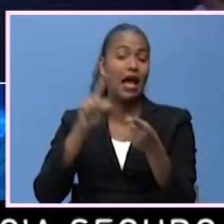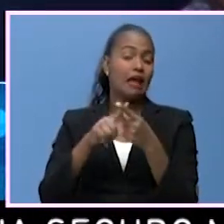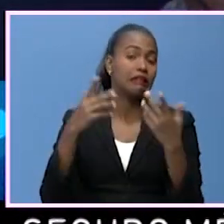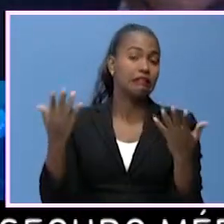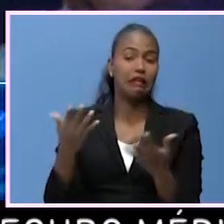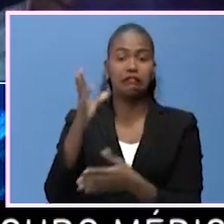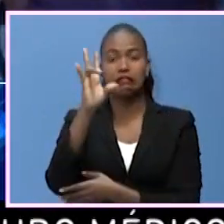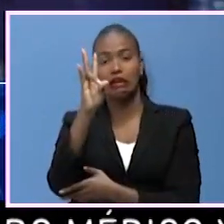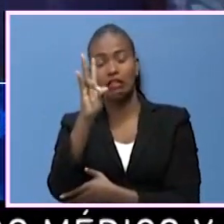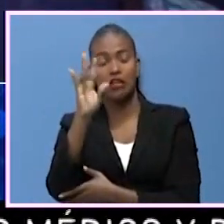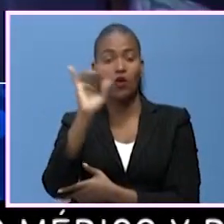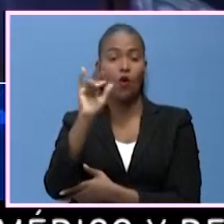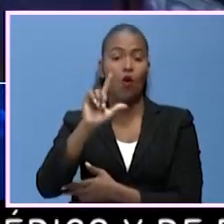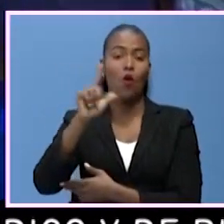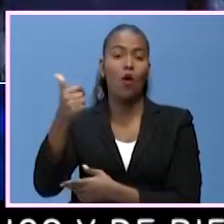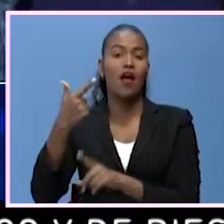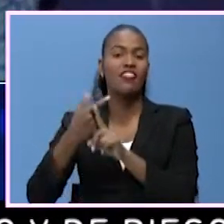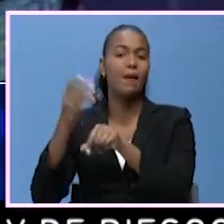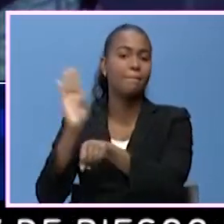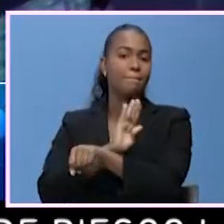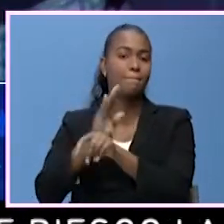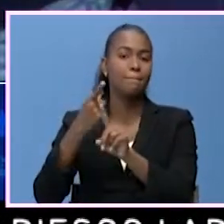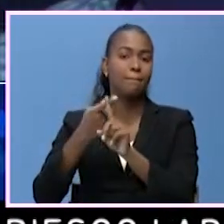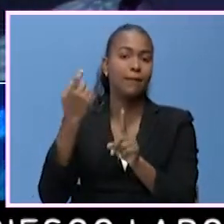hasta 7, y después el baraonero está